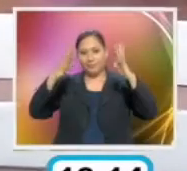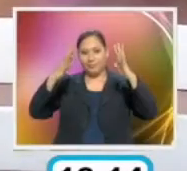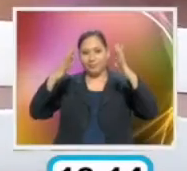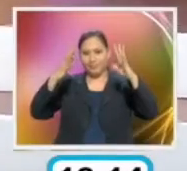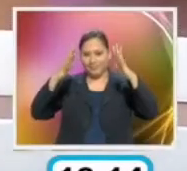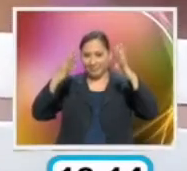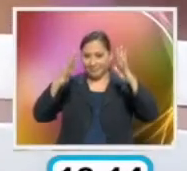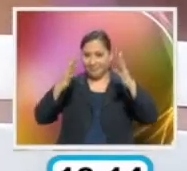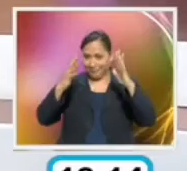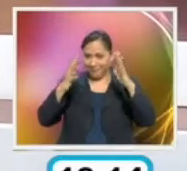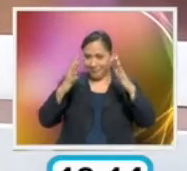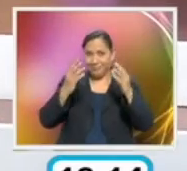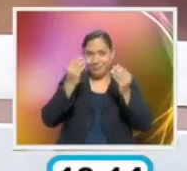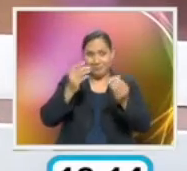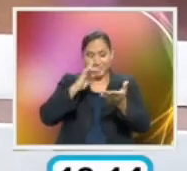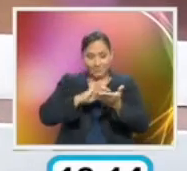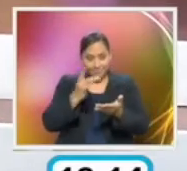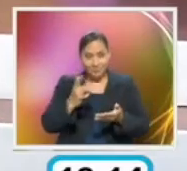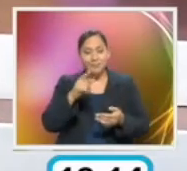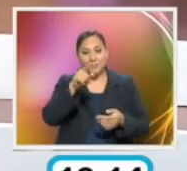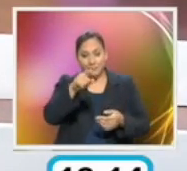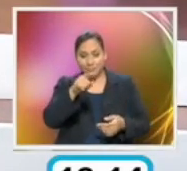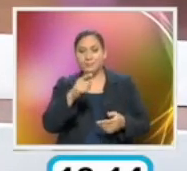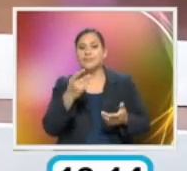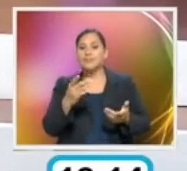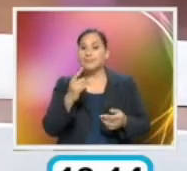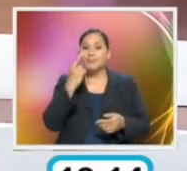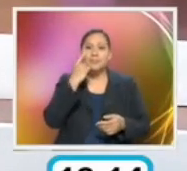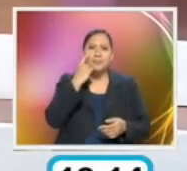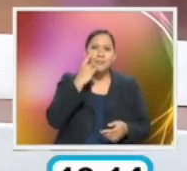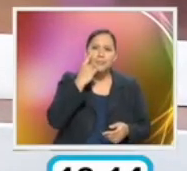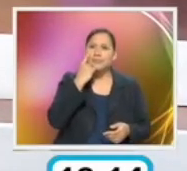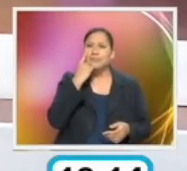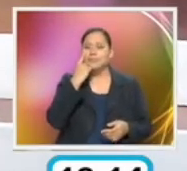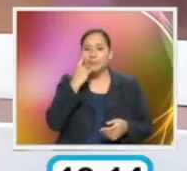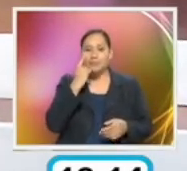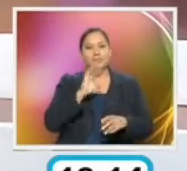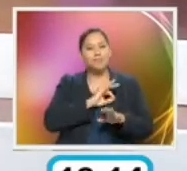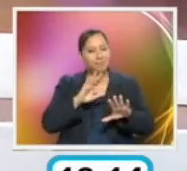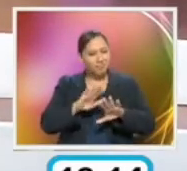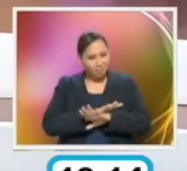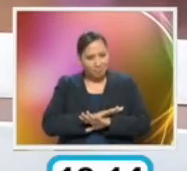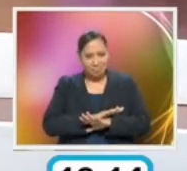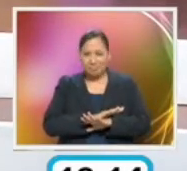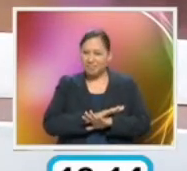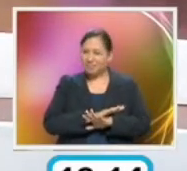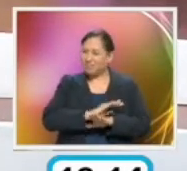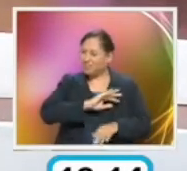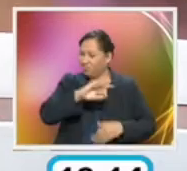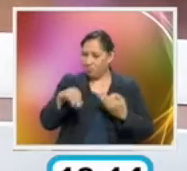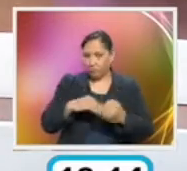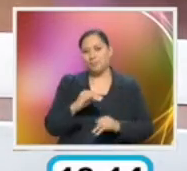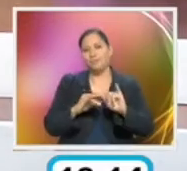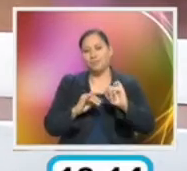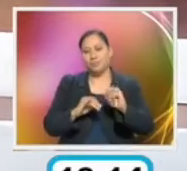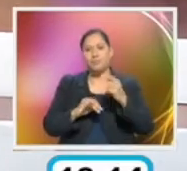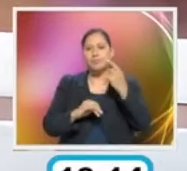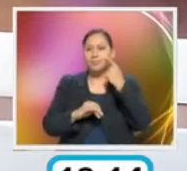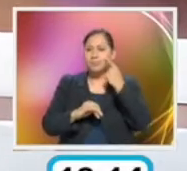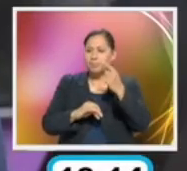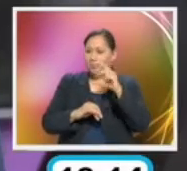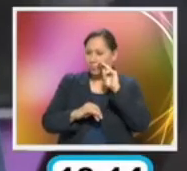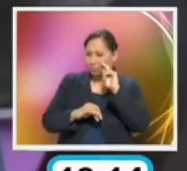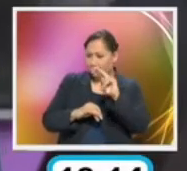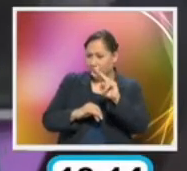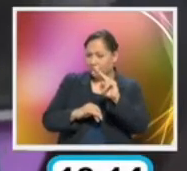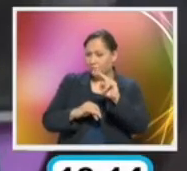¡Bravo! Muchas gracias. Muchas gracias a ti. Gracias a ti. Una mirada puede cambiar de manera radical todo, ¿no? Sí, una mirada puede